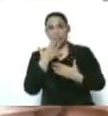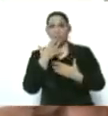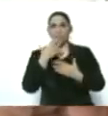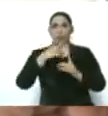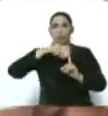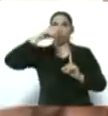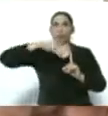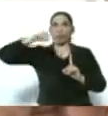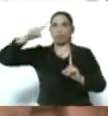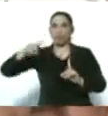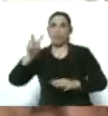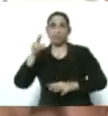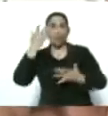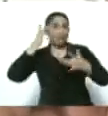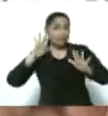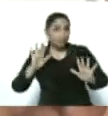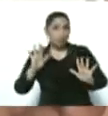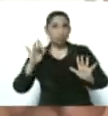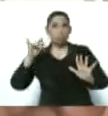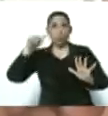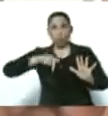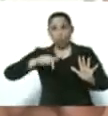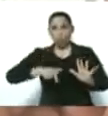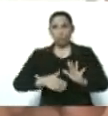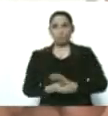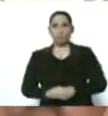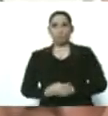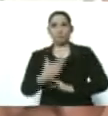Venezuela. Tendríamos hoy